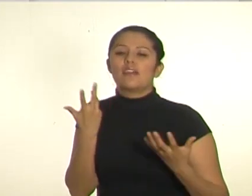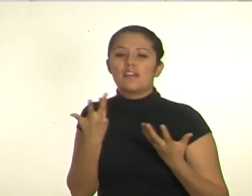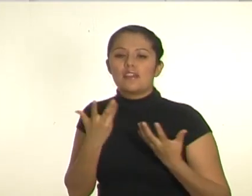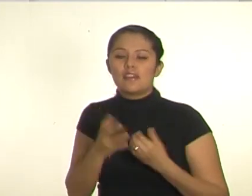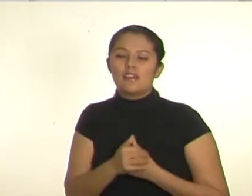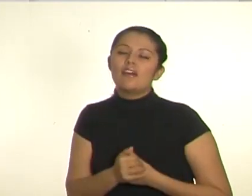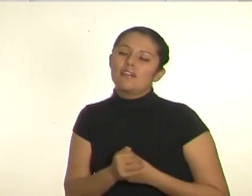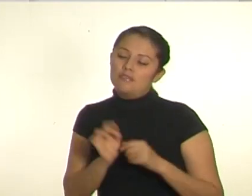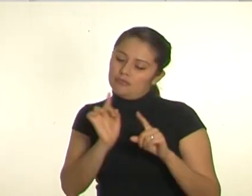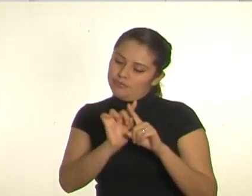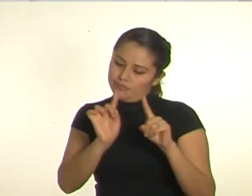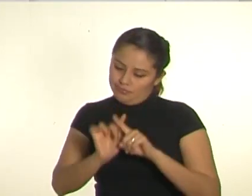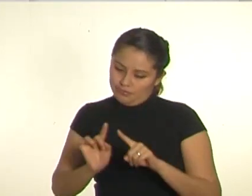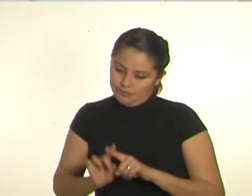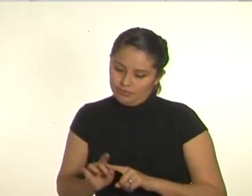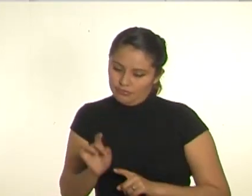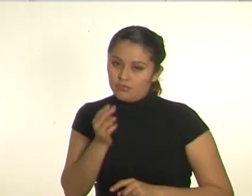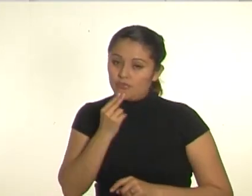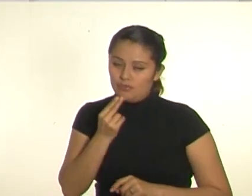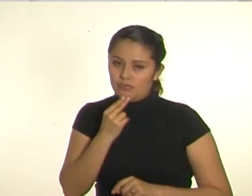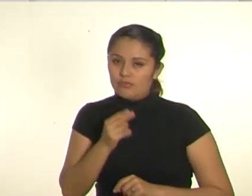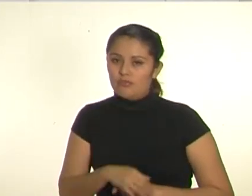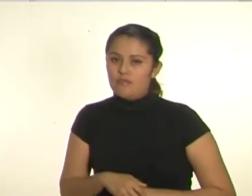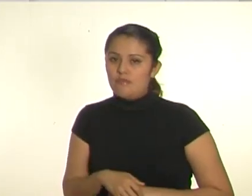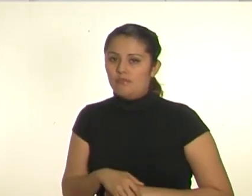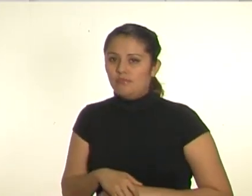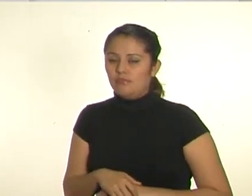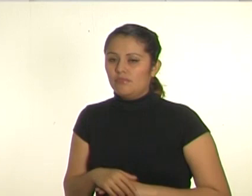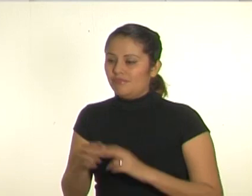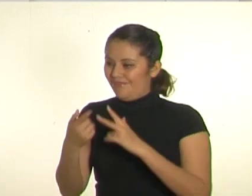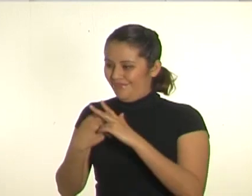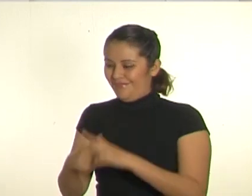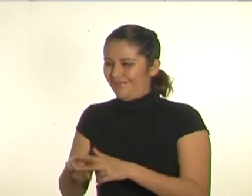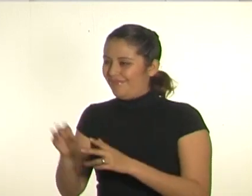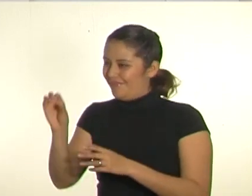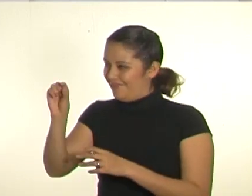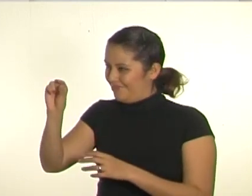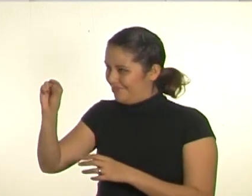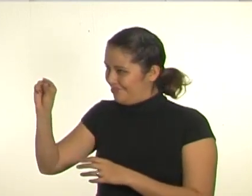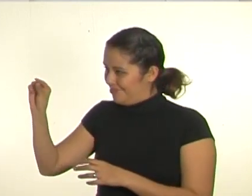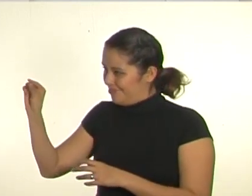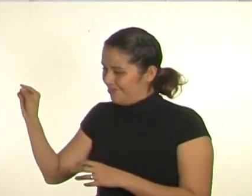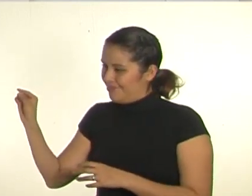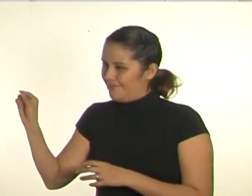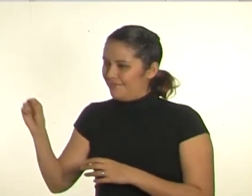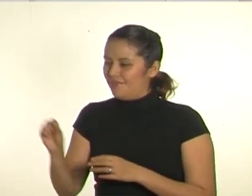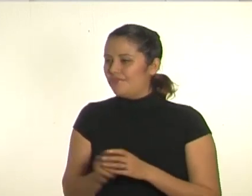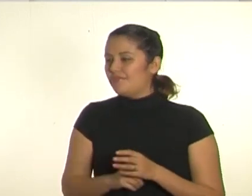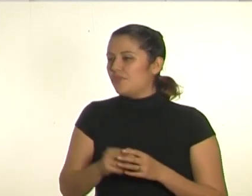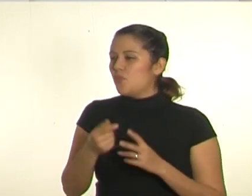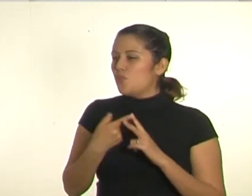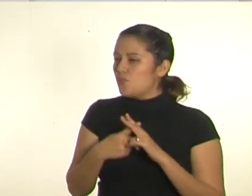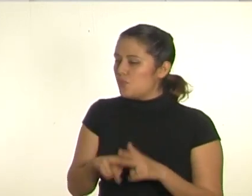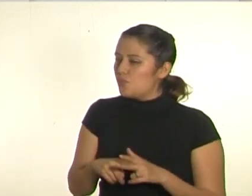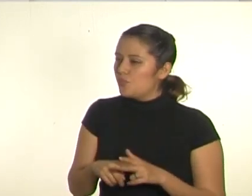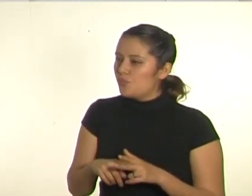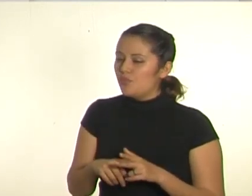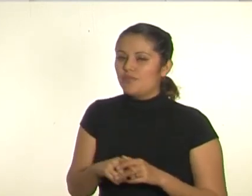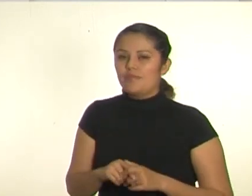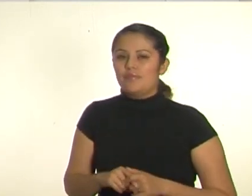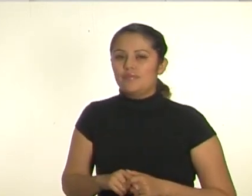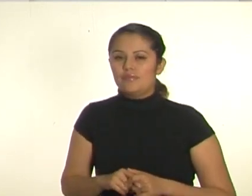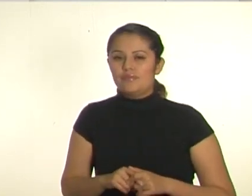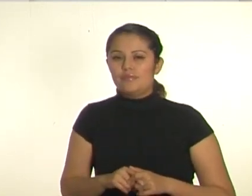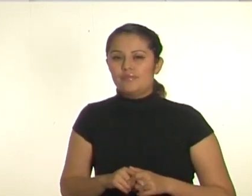apertura van hacia abajo y en el cierre van hacia arriba. Perdón, en